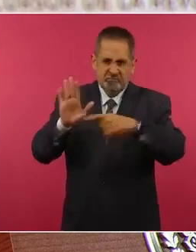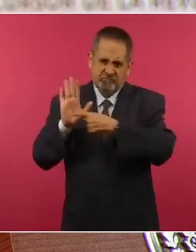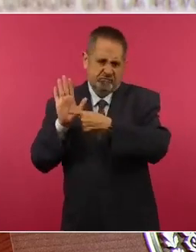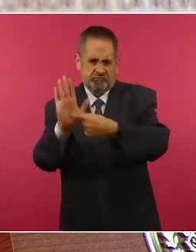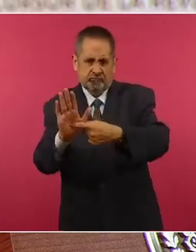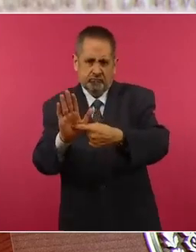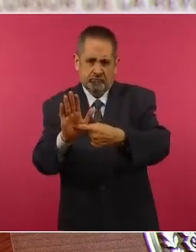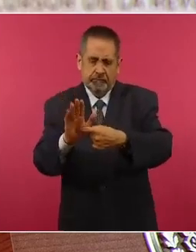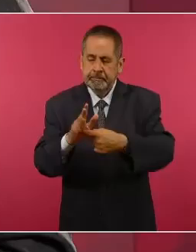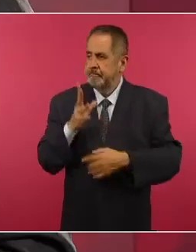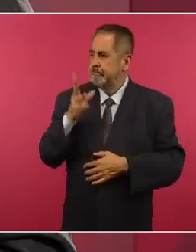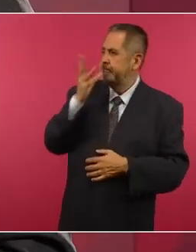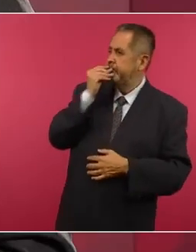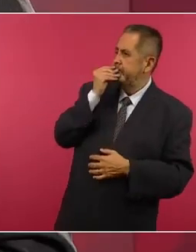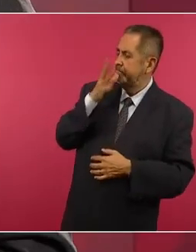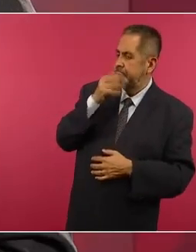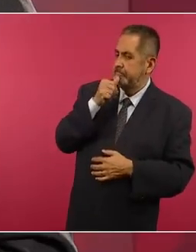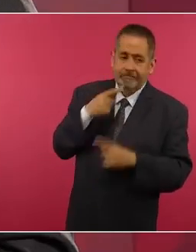es distinto.